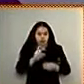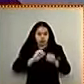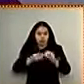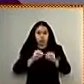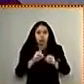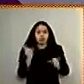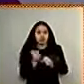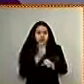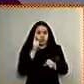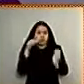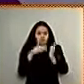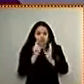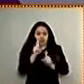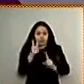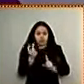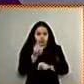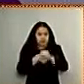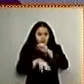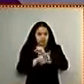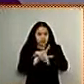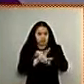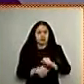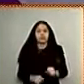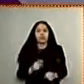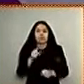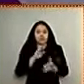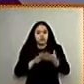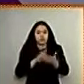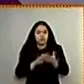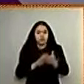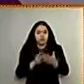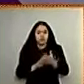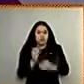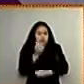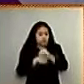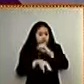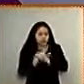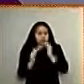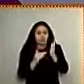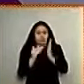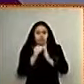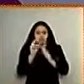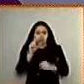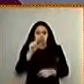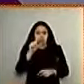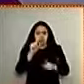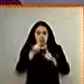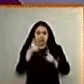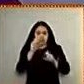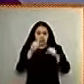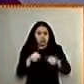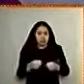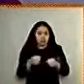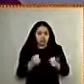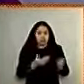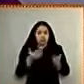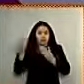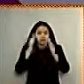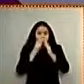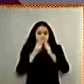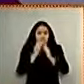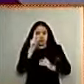ganar 100 mil lempiras con Pega 3. Pero si tú adquiriste Pega 3 millonaria, por 20 lempiras podría llevarte a casa 1 millón de